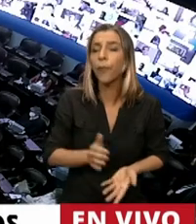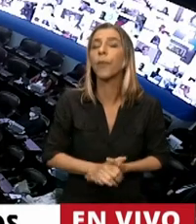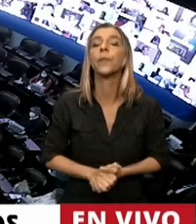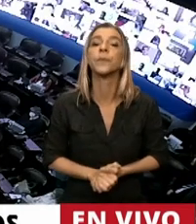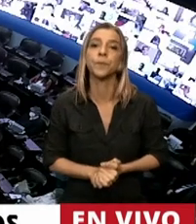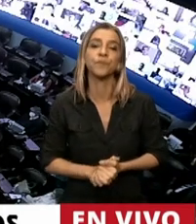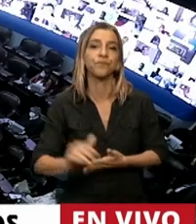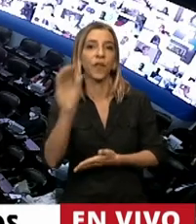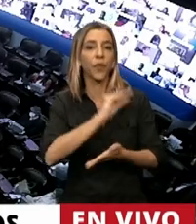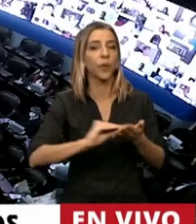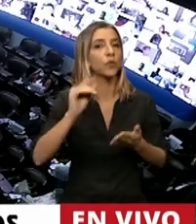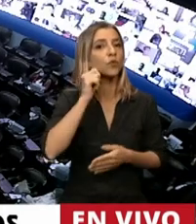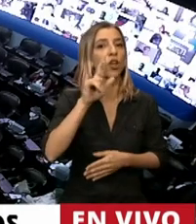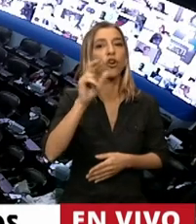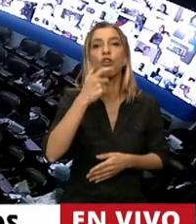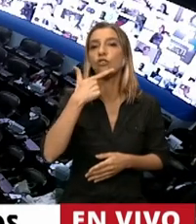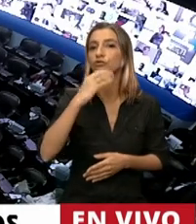Diputado Leonardo Grosso.